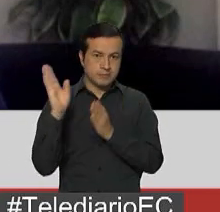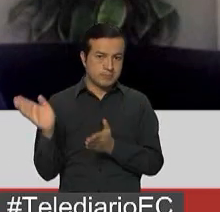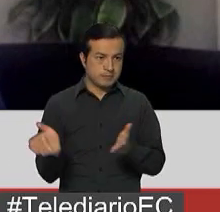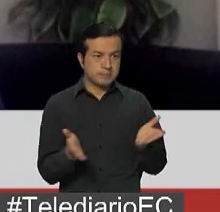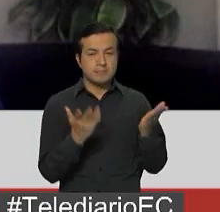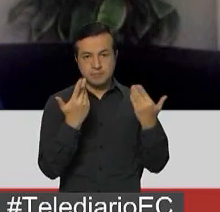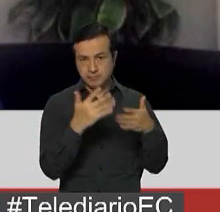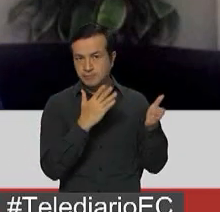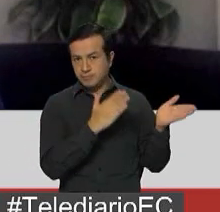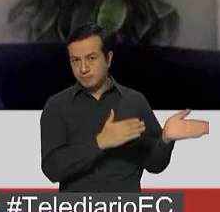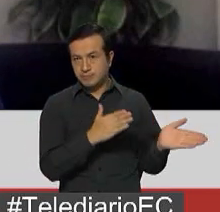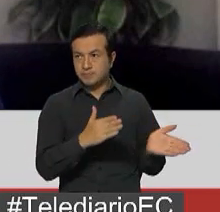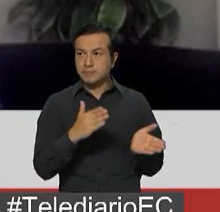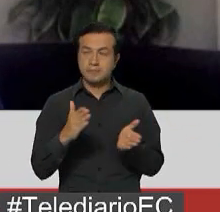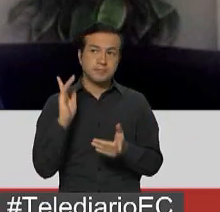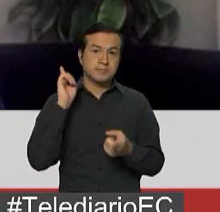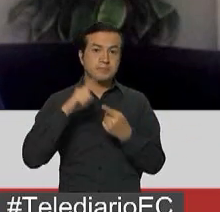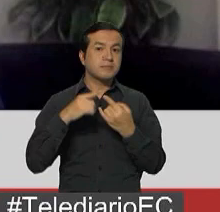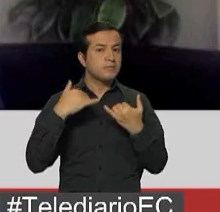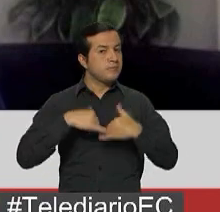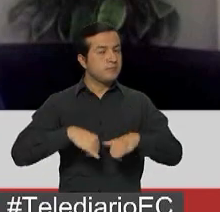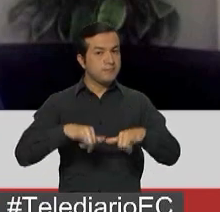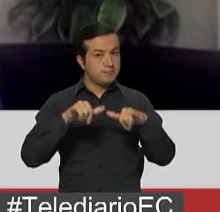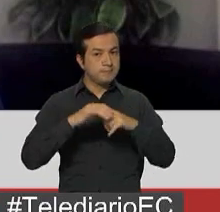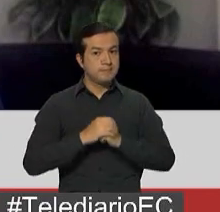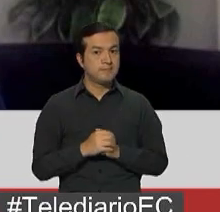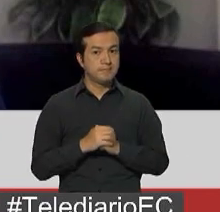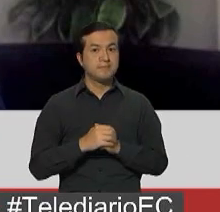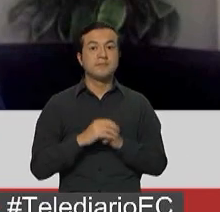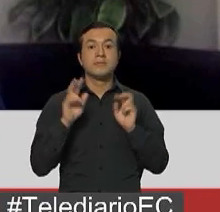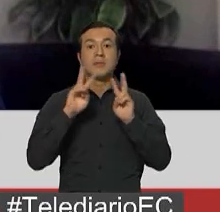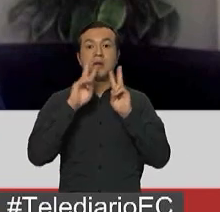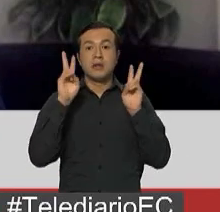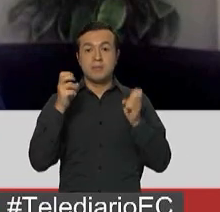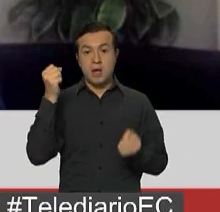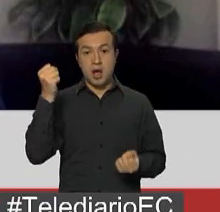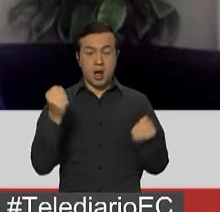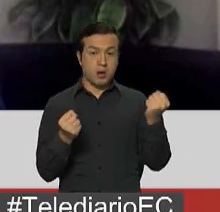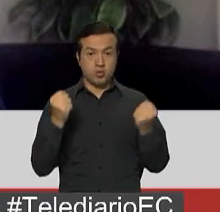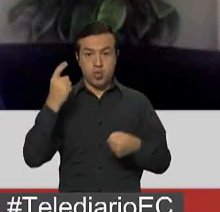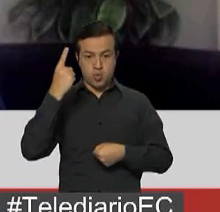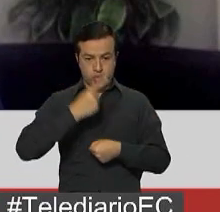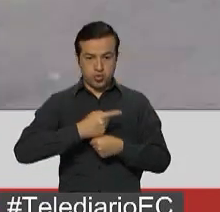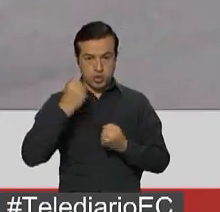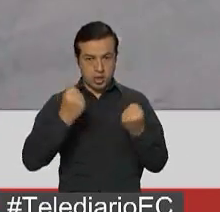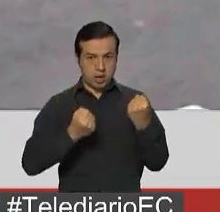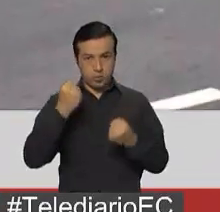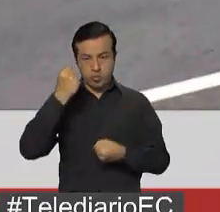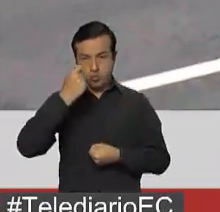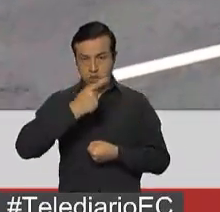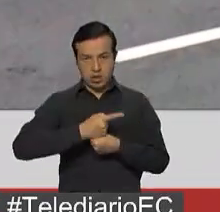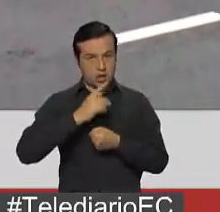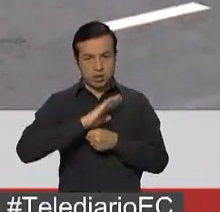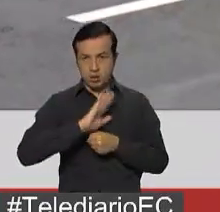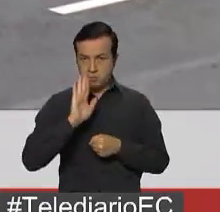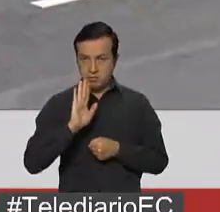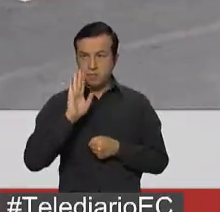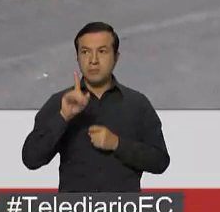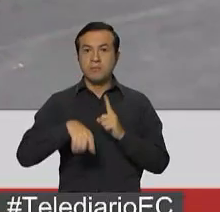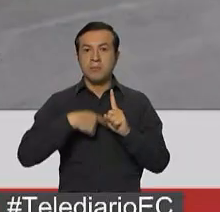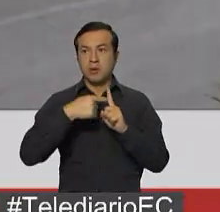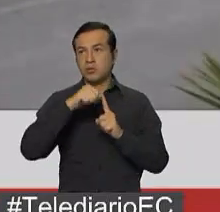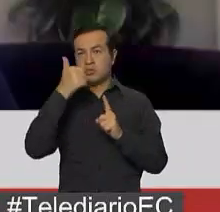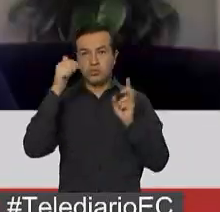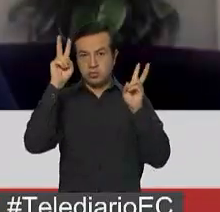venido funcionando hasta ahora la restricción de los vehículos también sigue vigente y se flexibilizan en otros